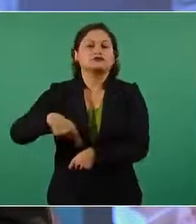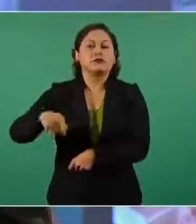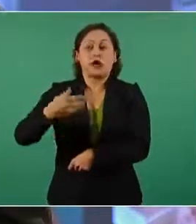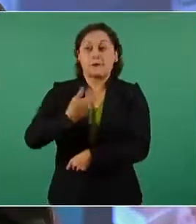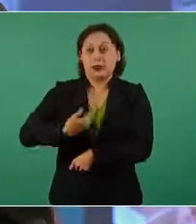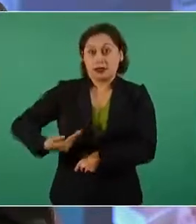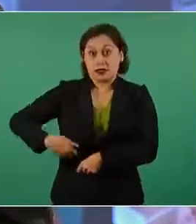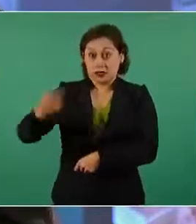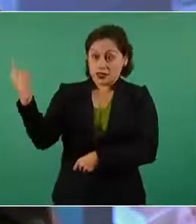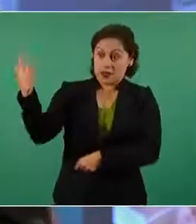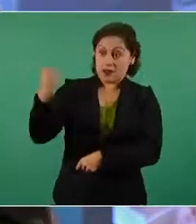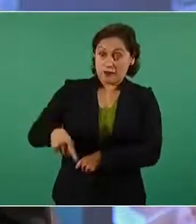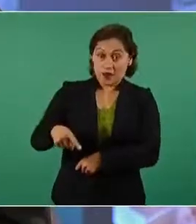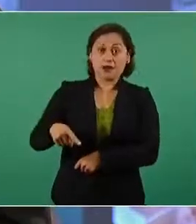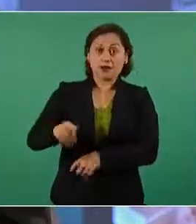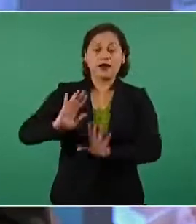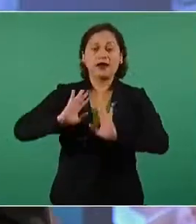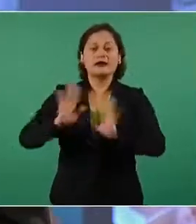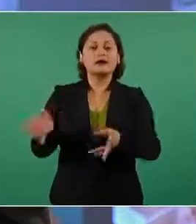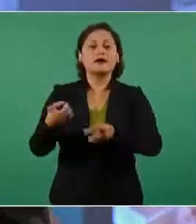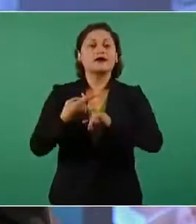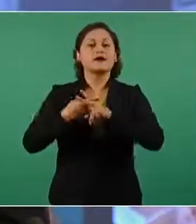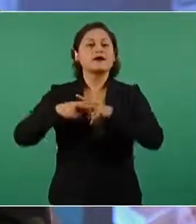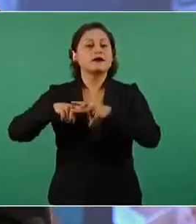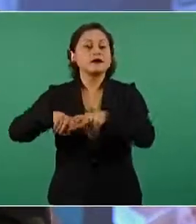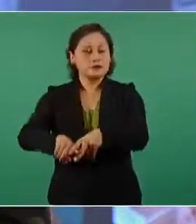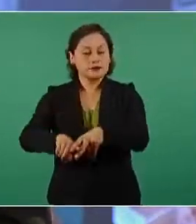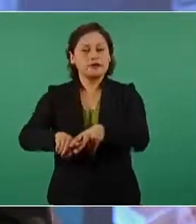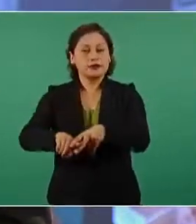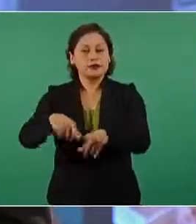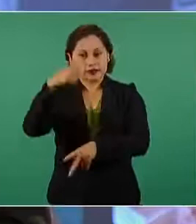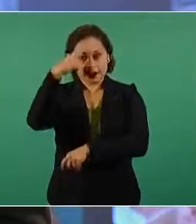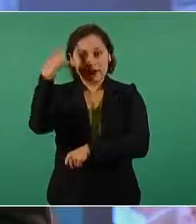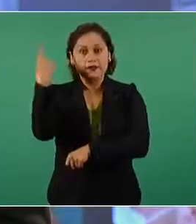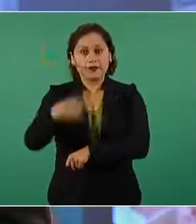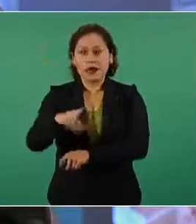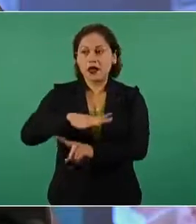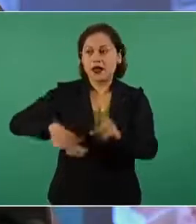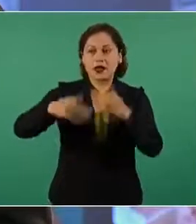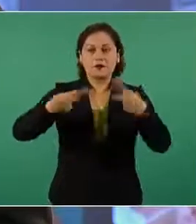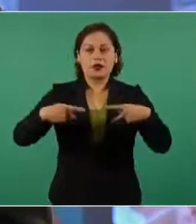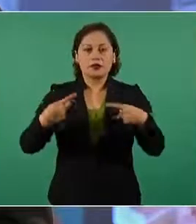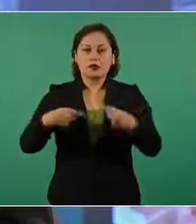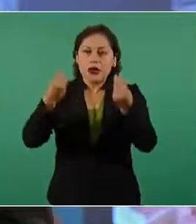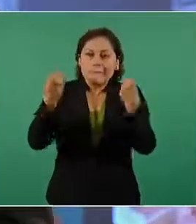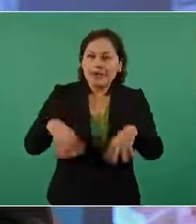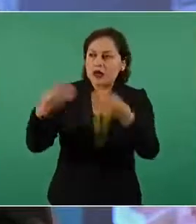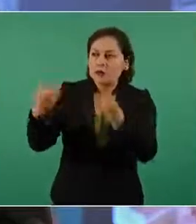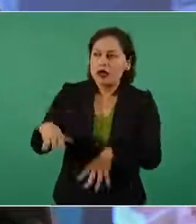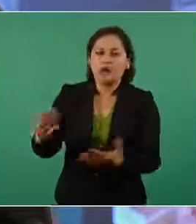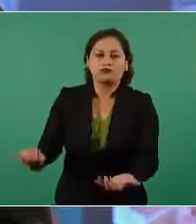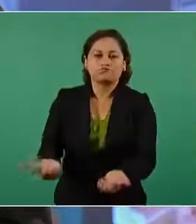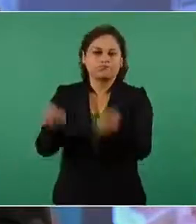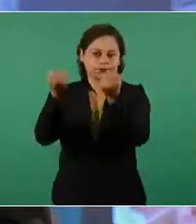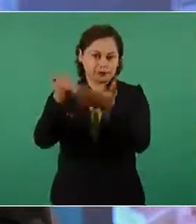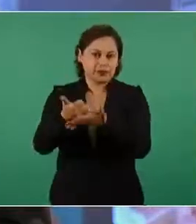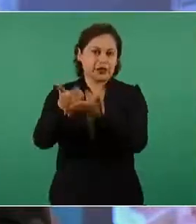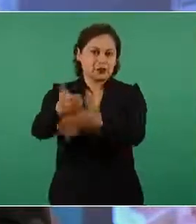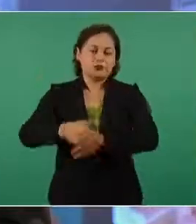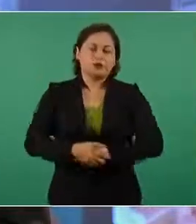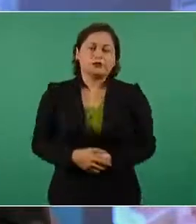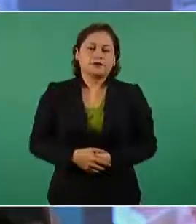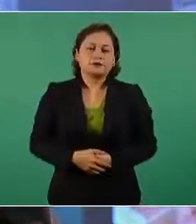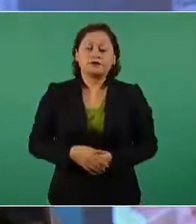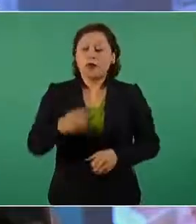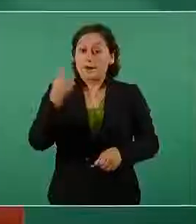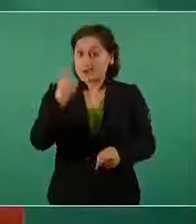dio la instrucción de dar comienzo con las actividades para atender a la población. Como primer proceso, se instruyó